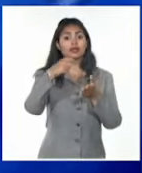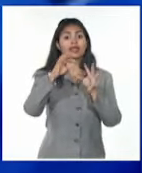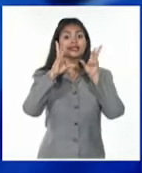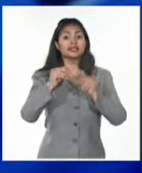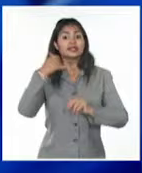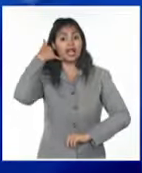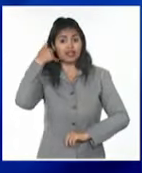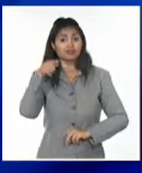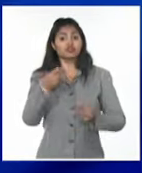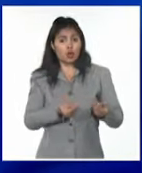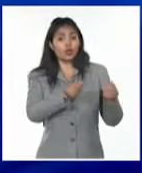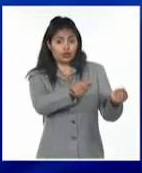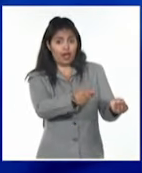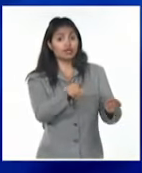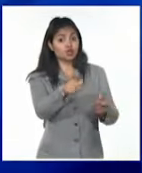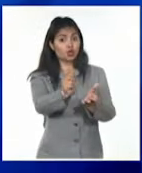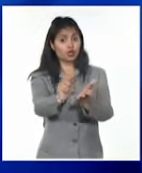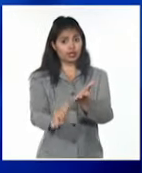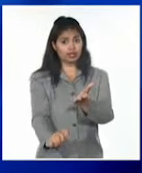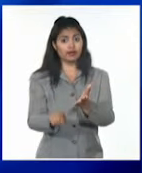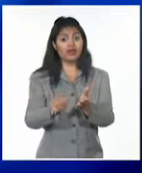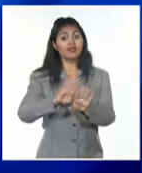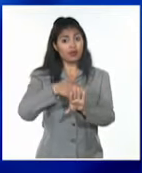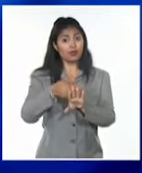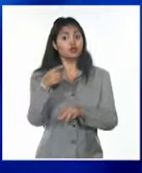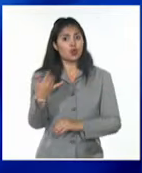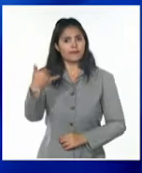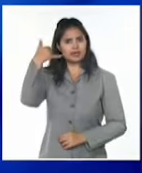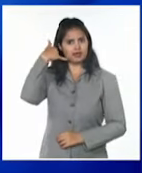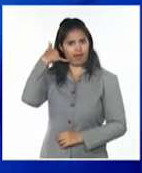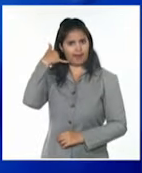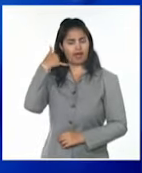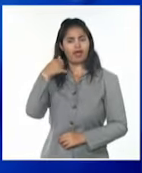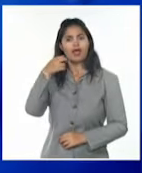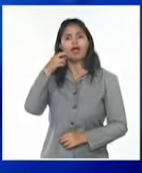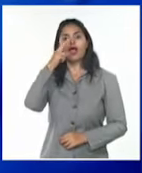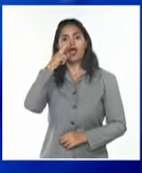a dar ahí me llamas a reier